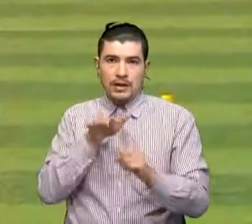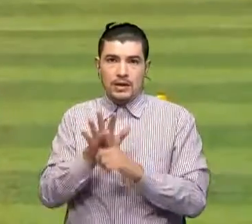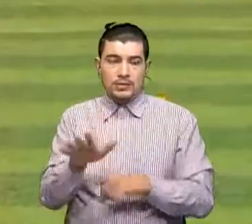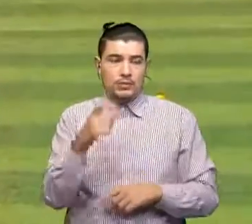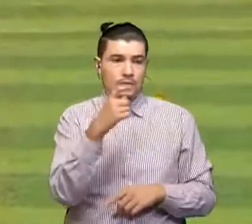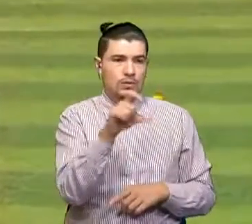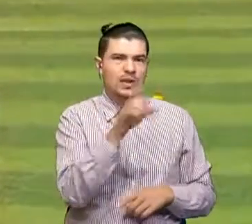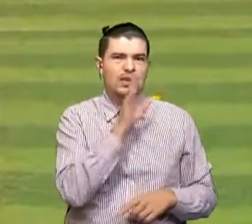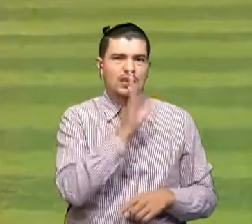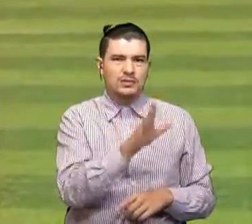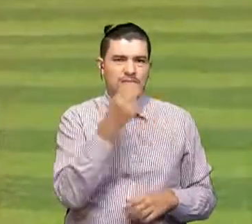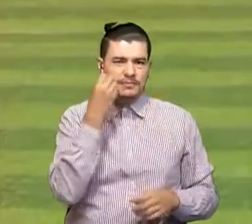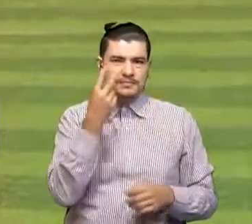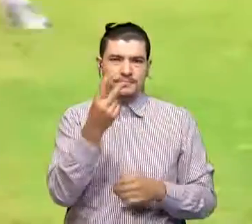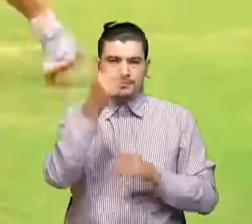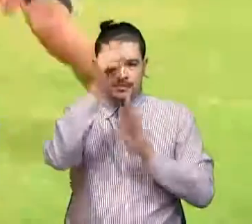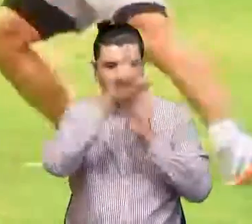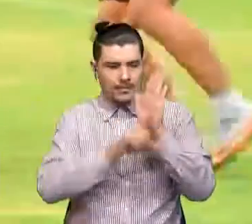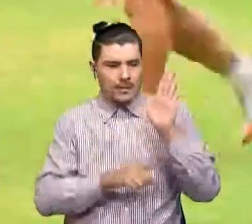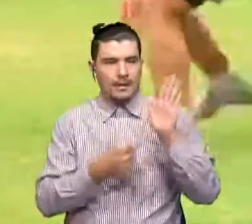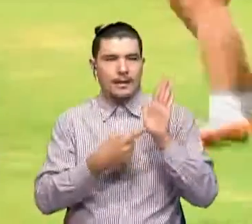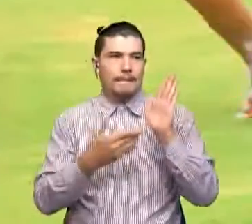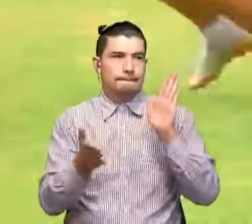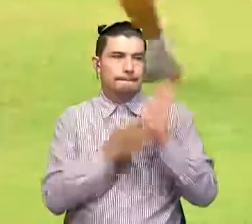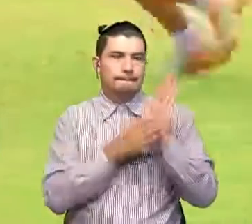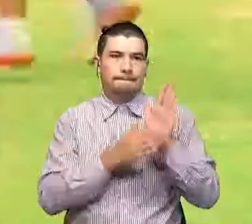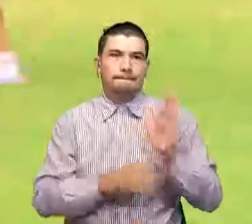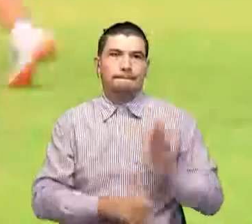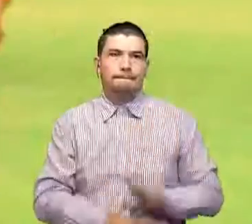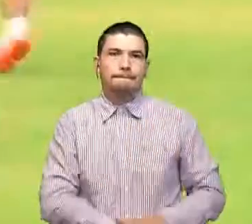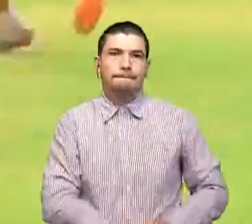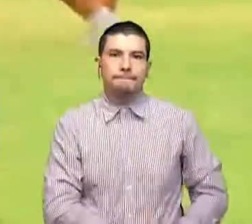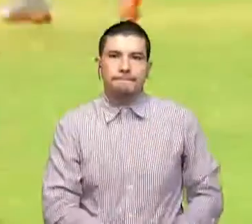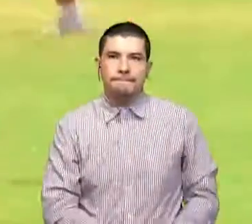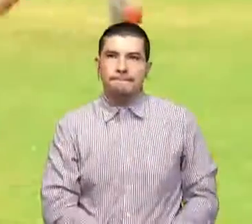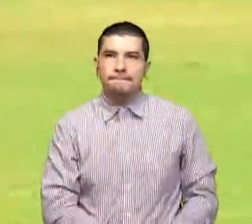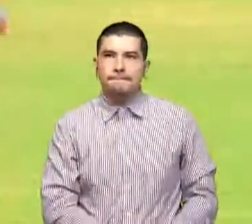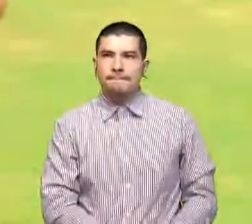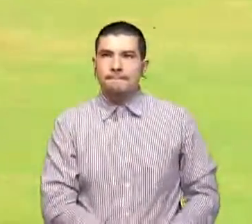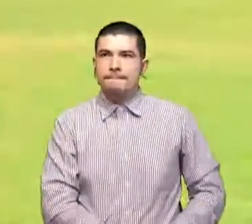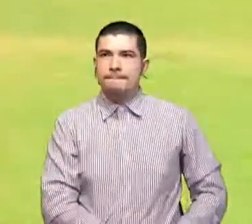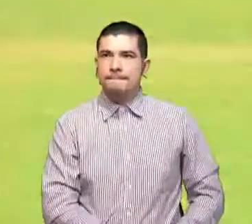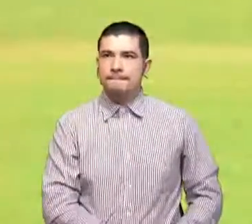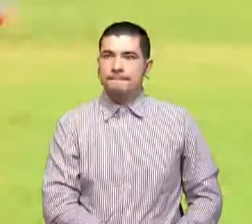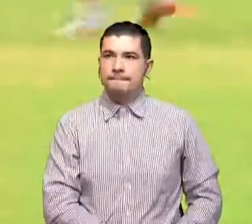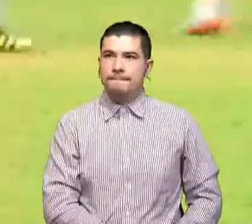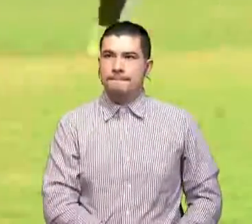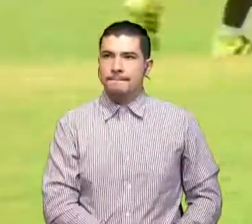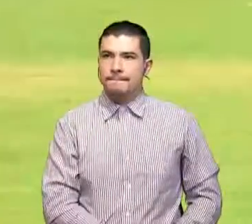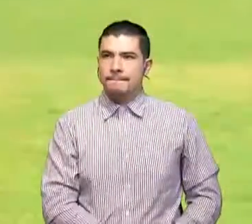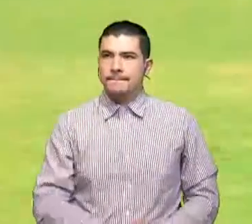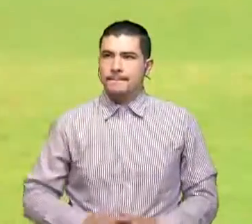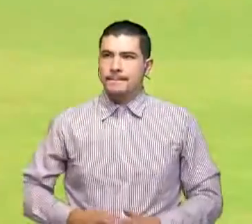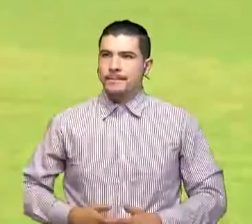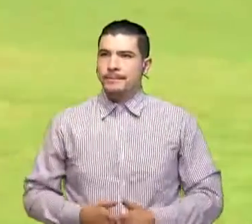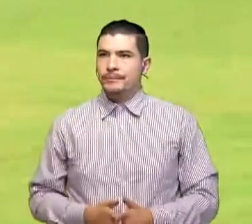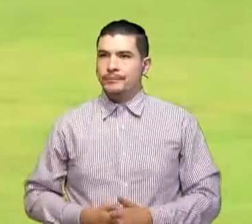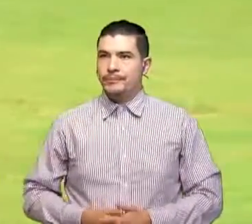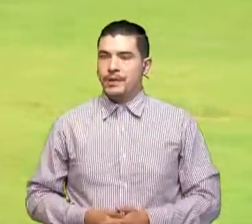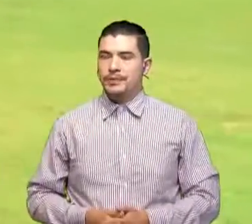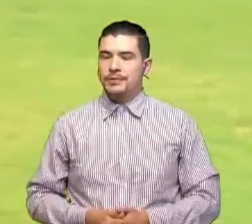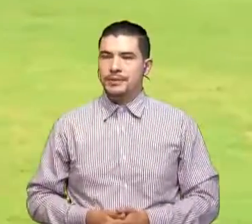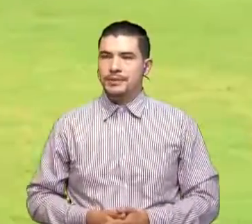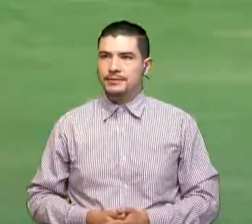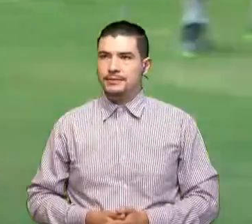formaría con Juan Camilo Chaverra, James Castro, Johnny Mostacilla, Brainer García, Mauricio Duarte, Diego Chica, Harrison Mancilla,